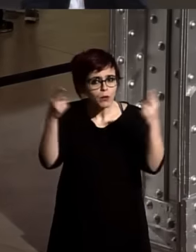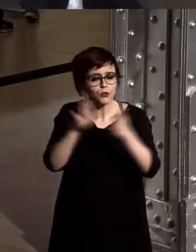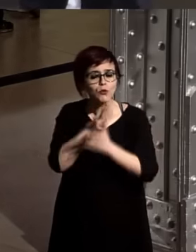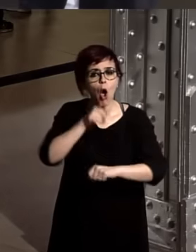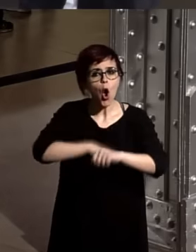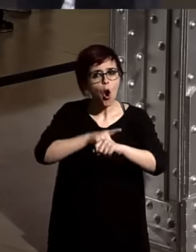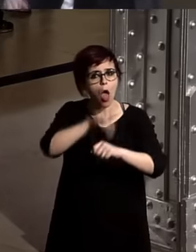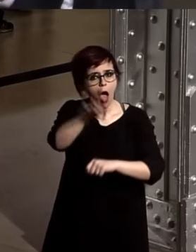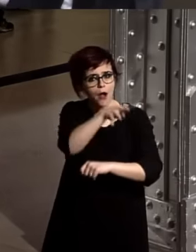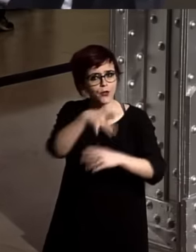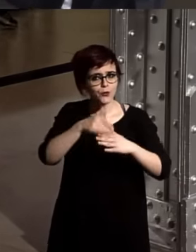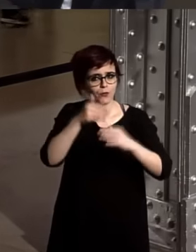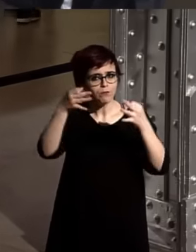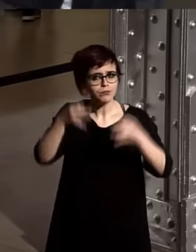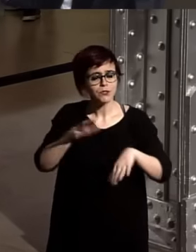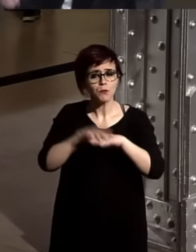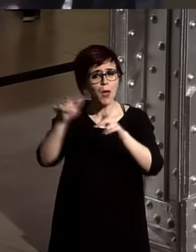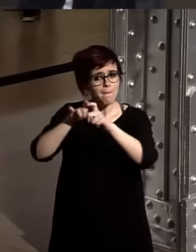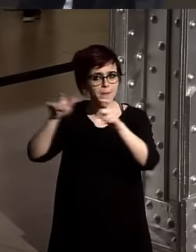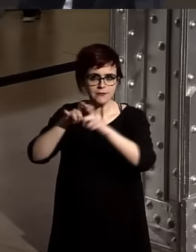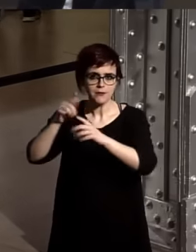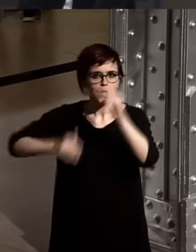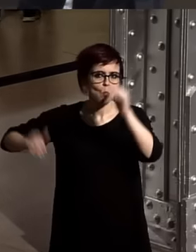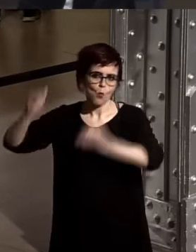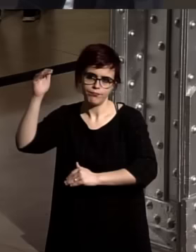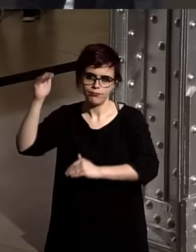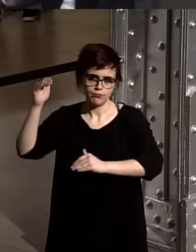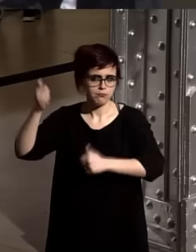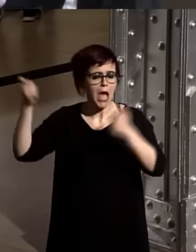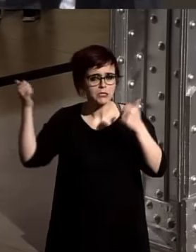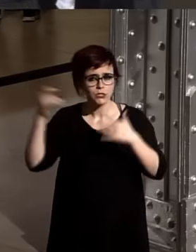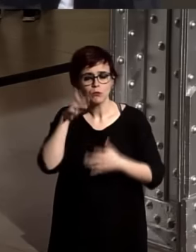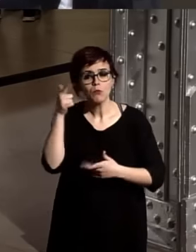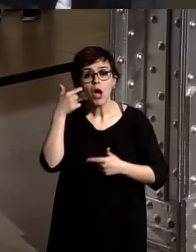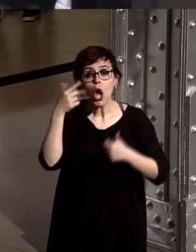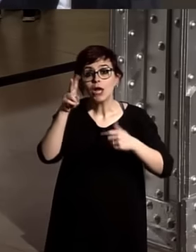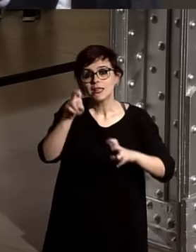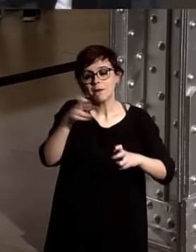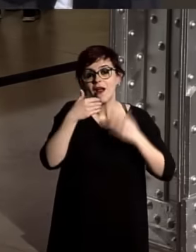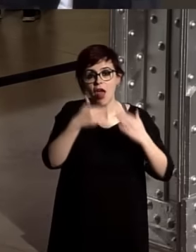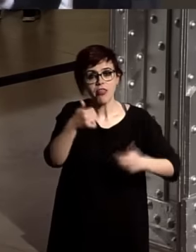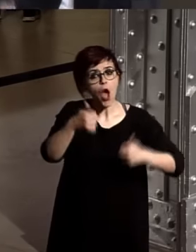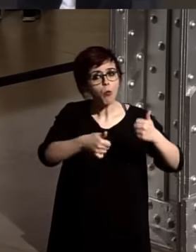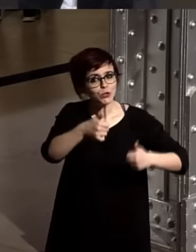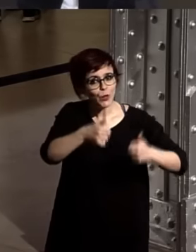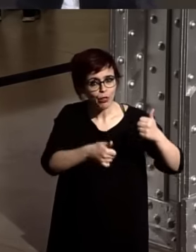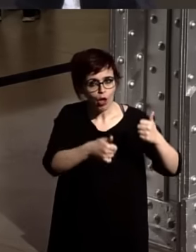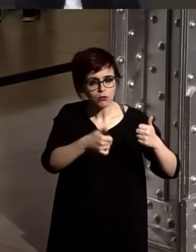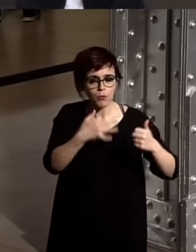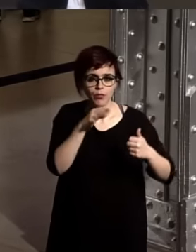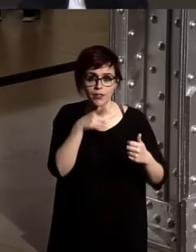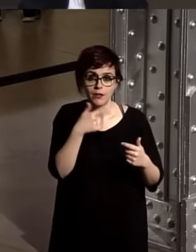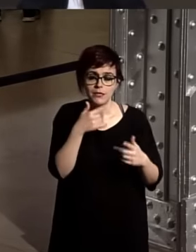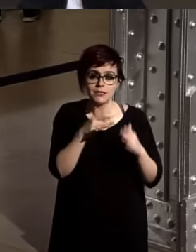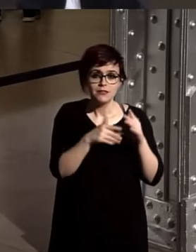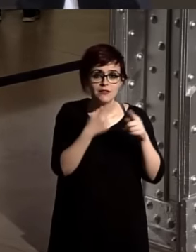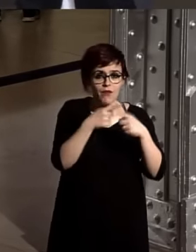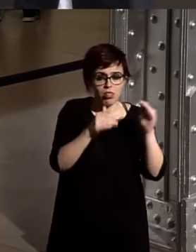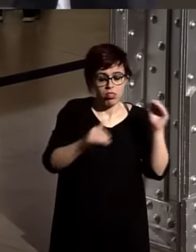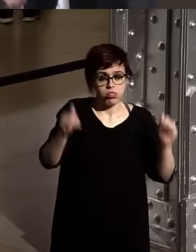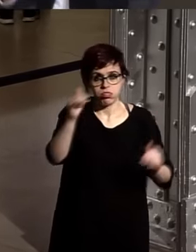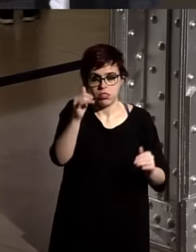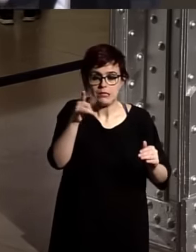igualitario el mundo de la empresa me parece menos igualitario donde hay oposiciones me imagino que las diferencias son